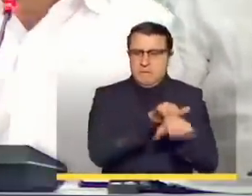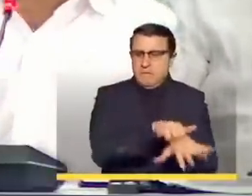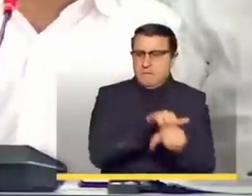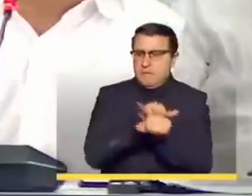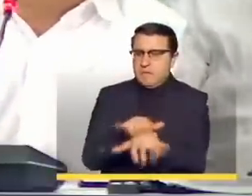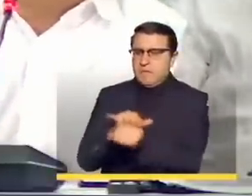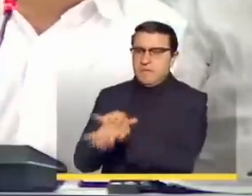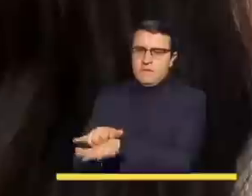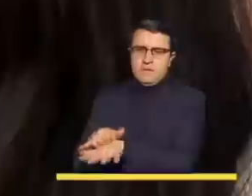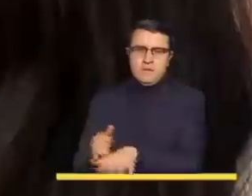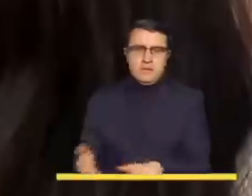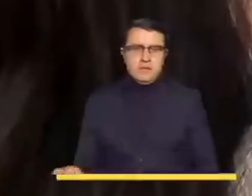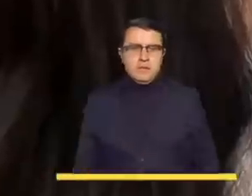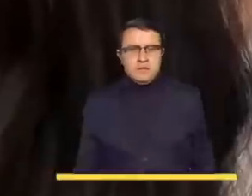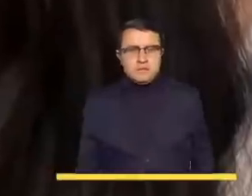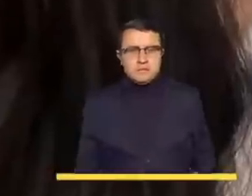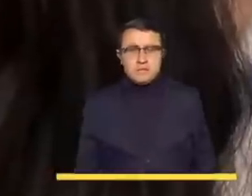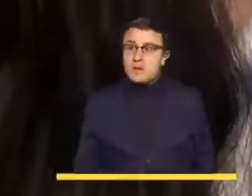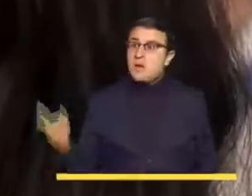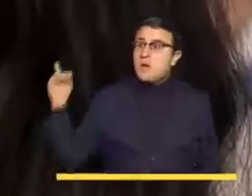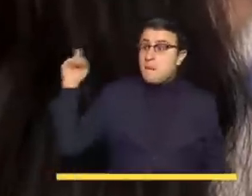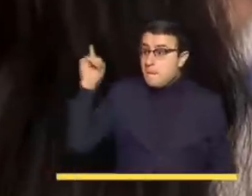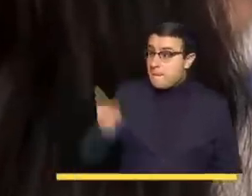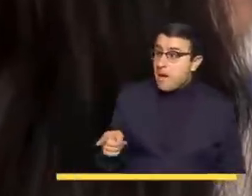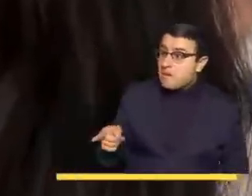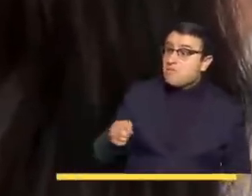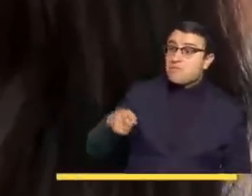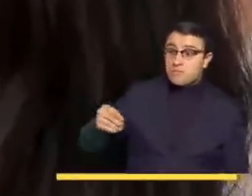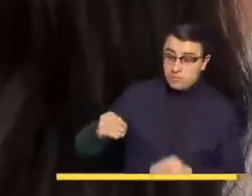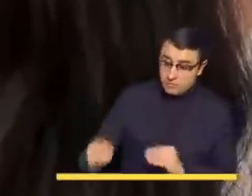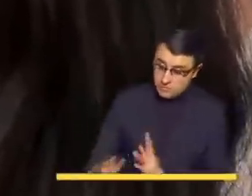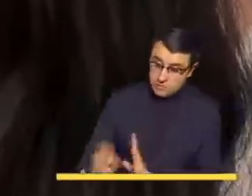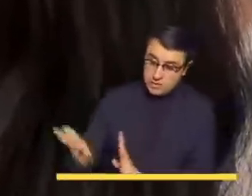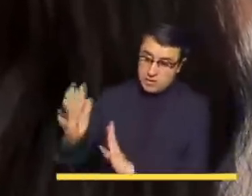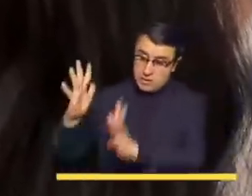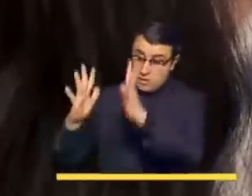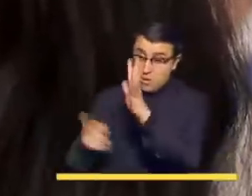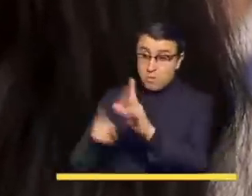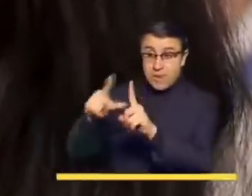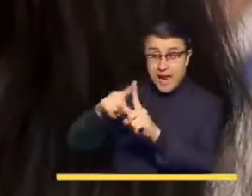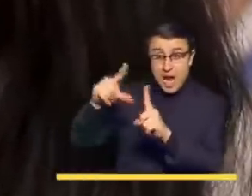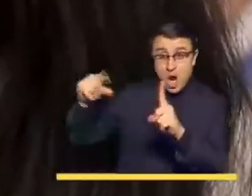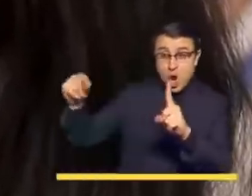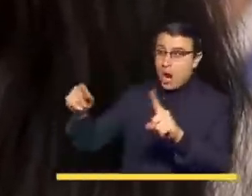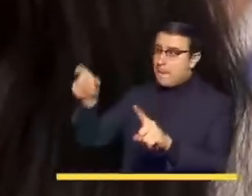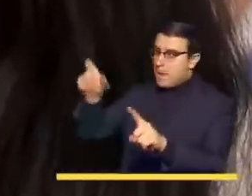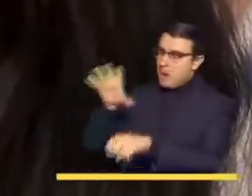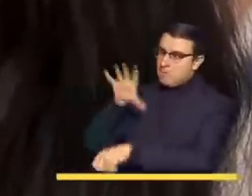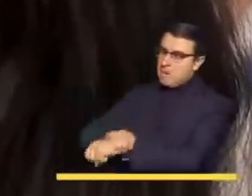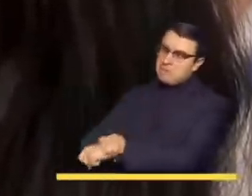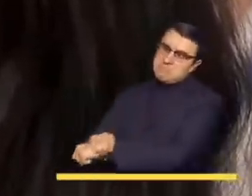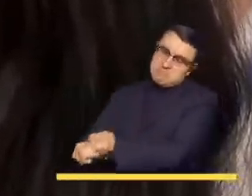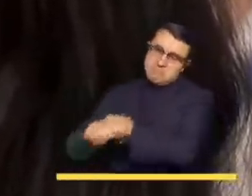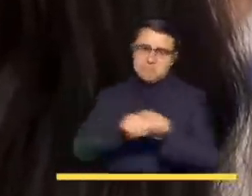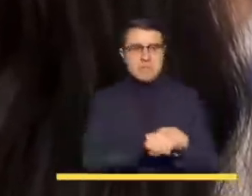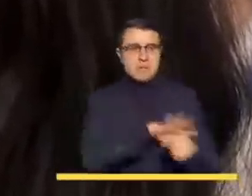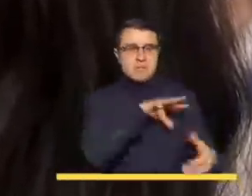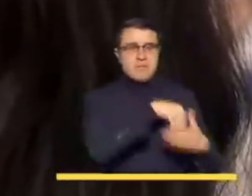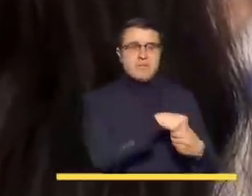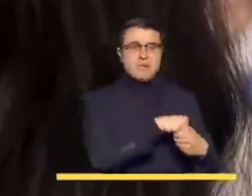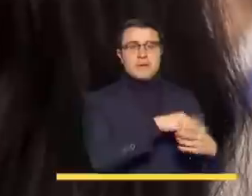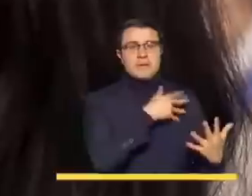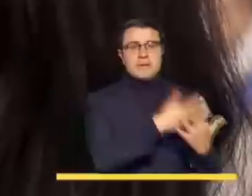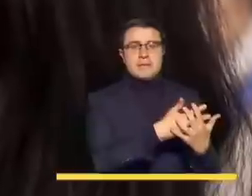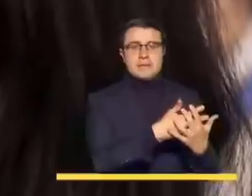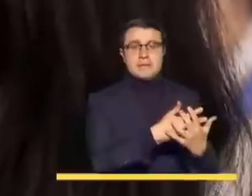Ordenaban ir a los campos y el que tuviera un campo de hoja de coca, capturarlo y meterlo en la cárcel,